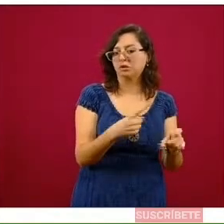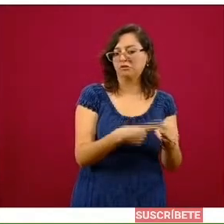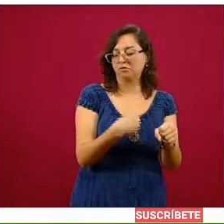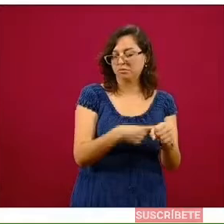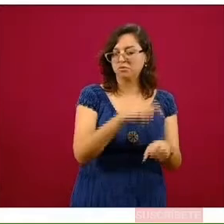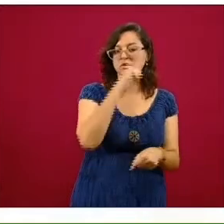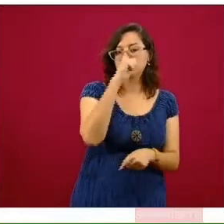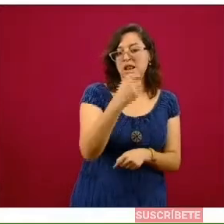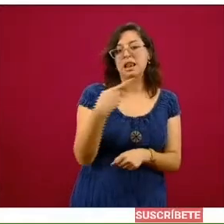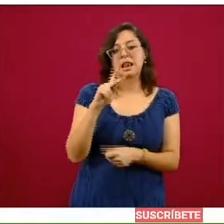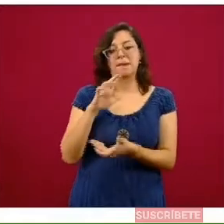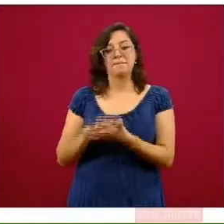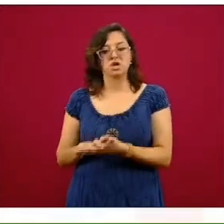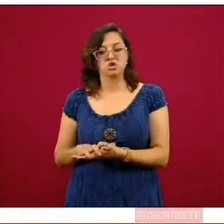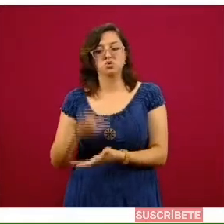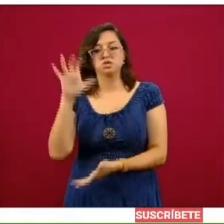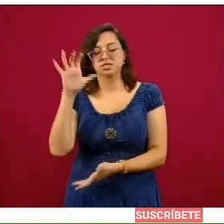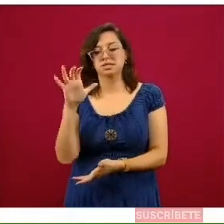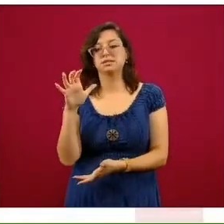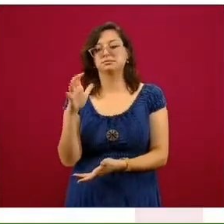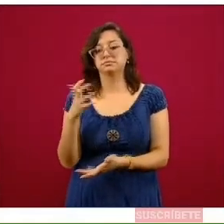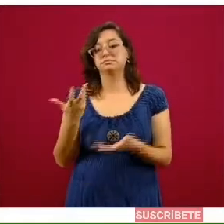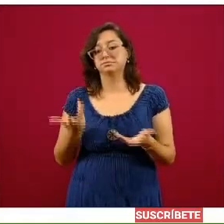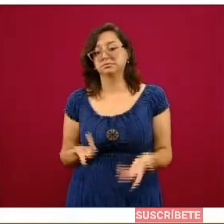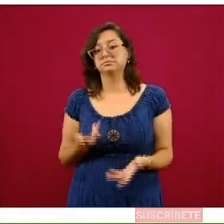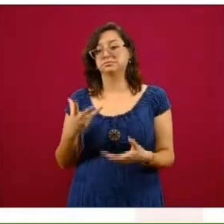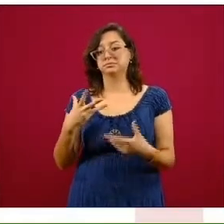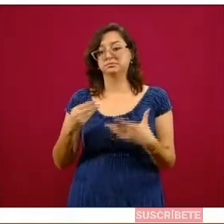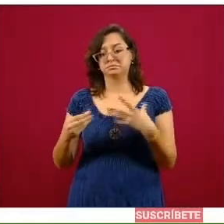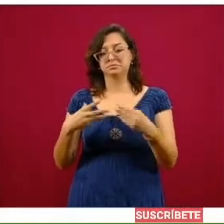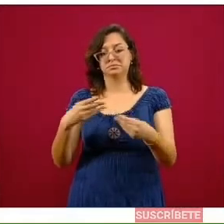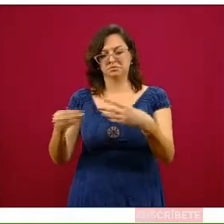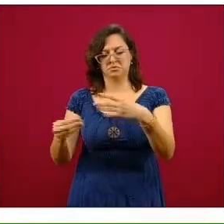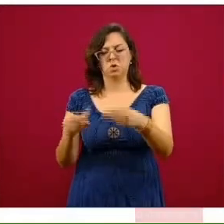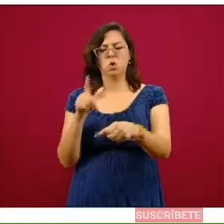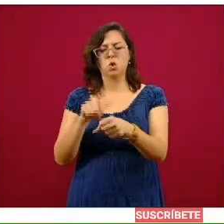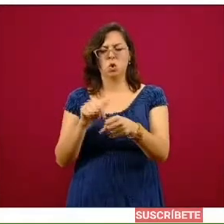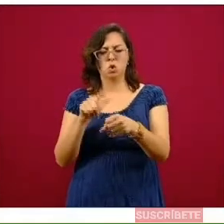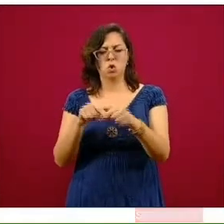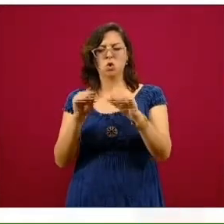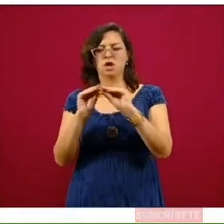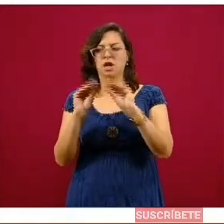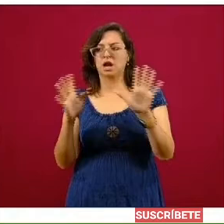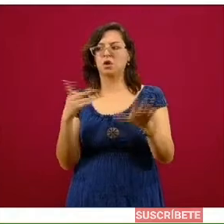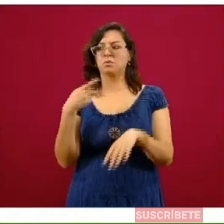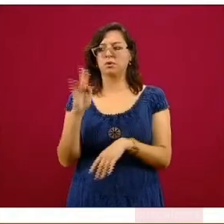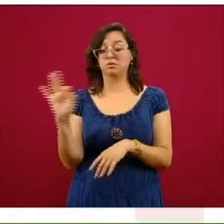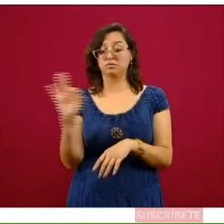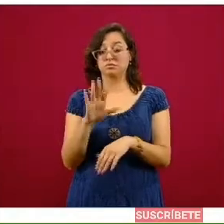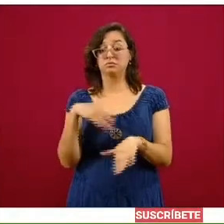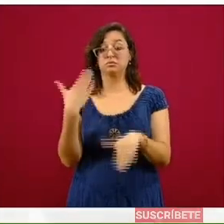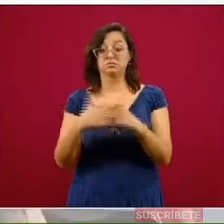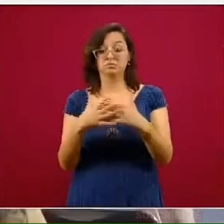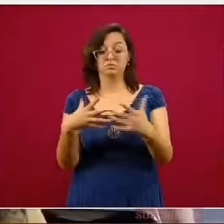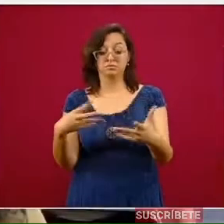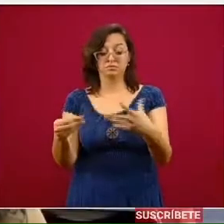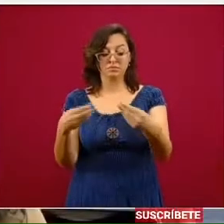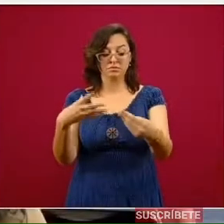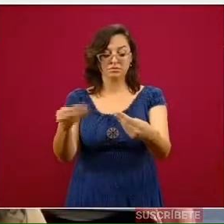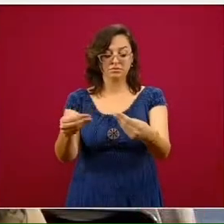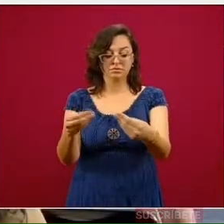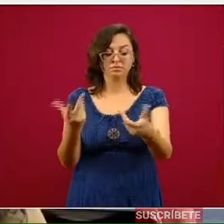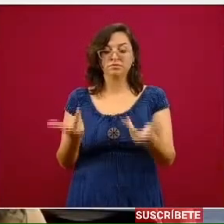la mayoría de sus municipios con una tasa, digamos que todavía baja, pero que pudiera incrementarse, y unos pocos con